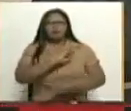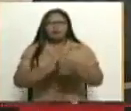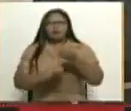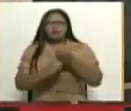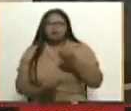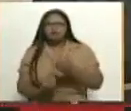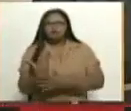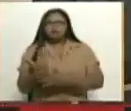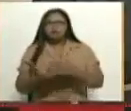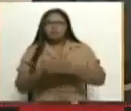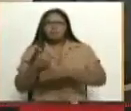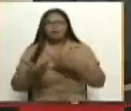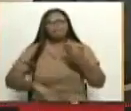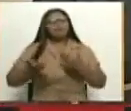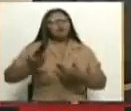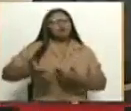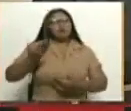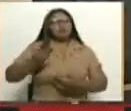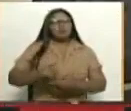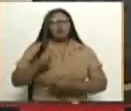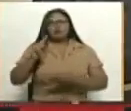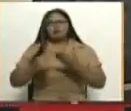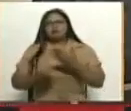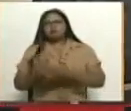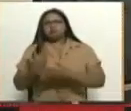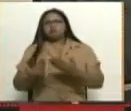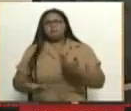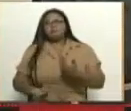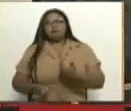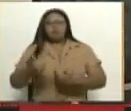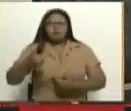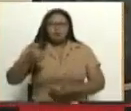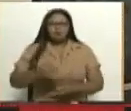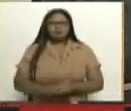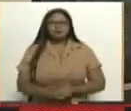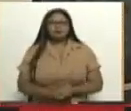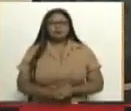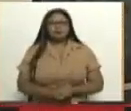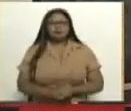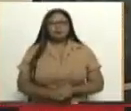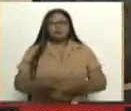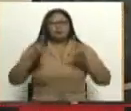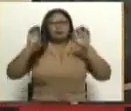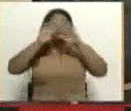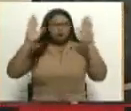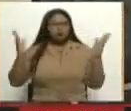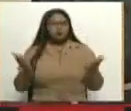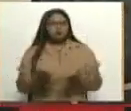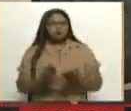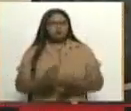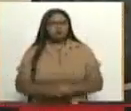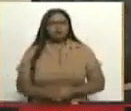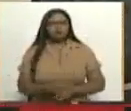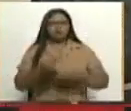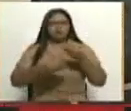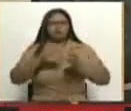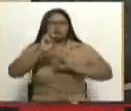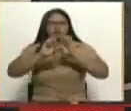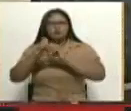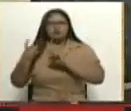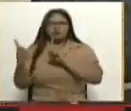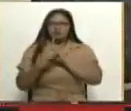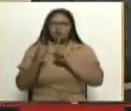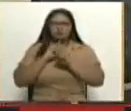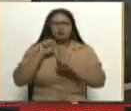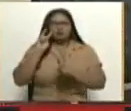emergente más importante, o es una de las potencias emergentes más importantes del Nuevo Mundo. ¿Cómo se evalúa ese acercamiento que